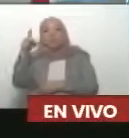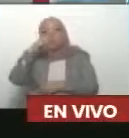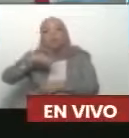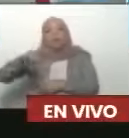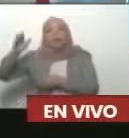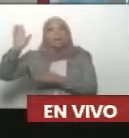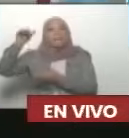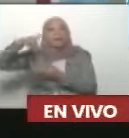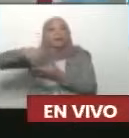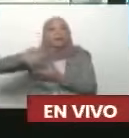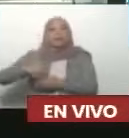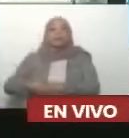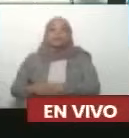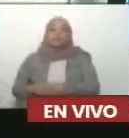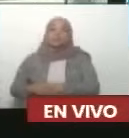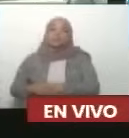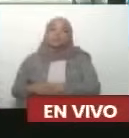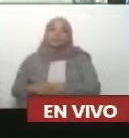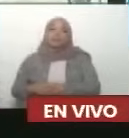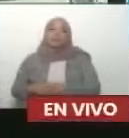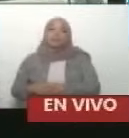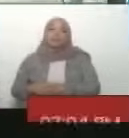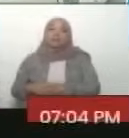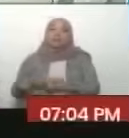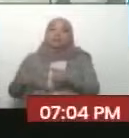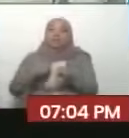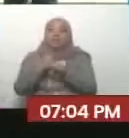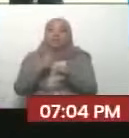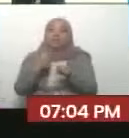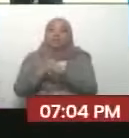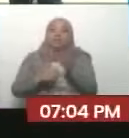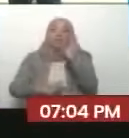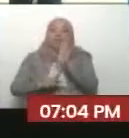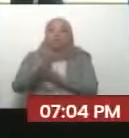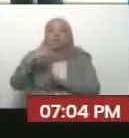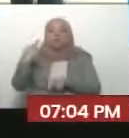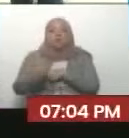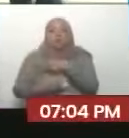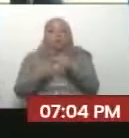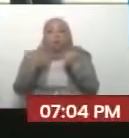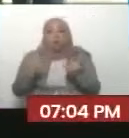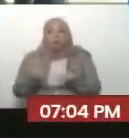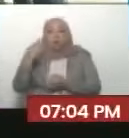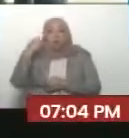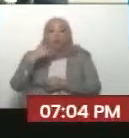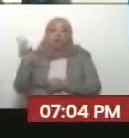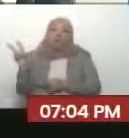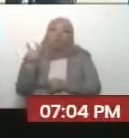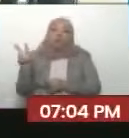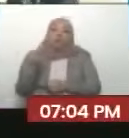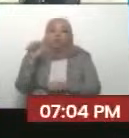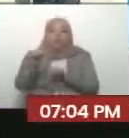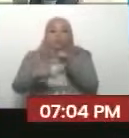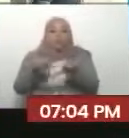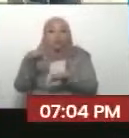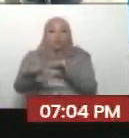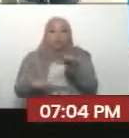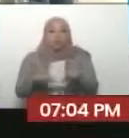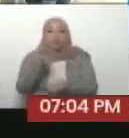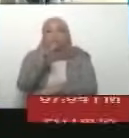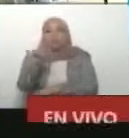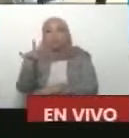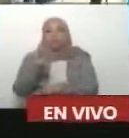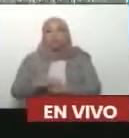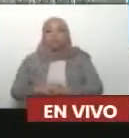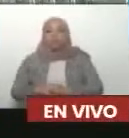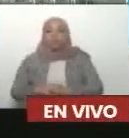Maracay, epicentro del renacimiento, de la resurrección de la Venezuela del siglo XXI. Aquí estamos.